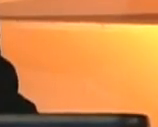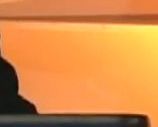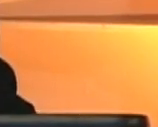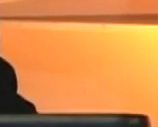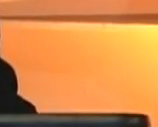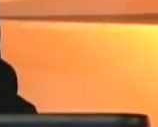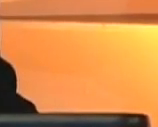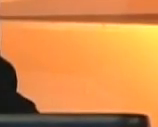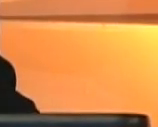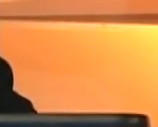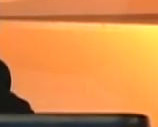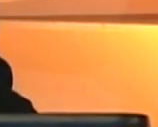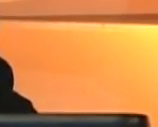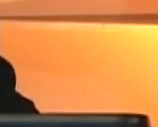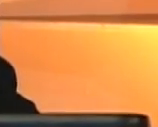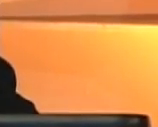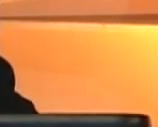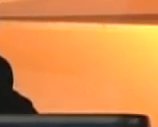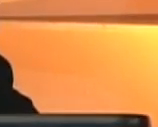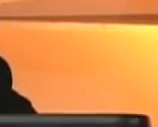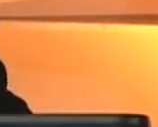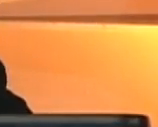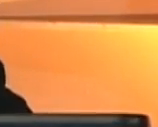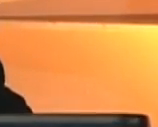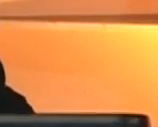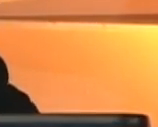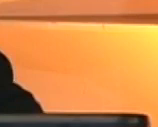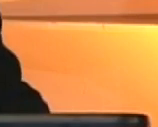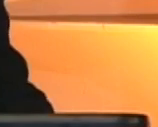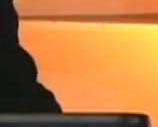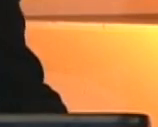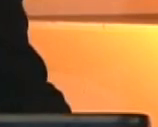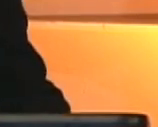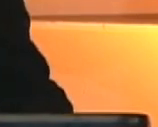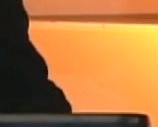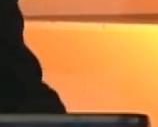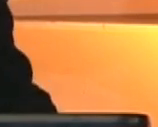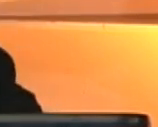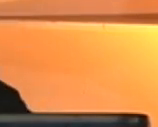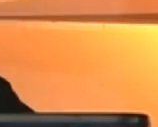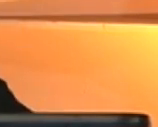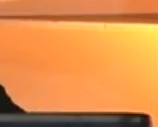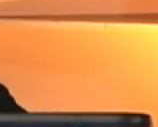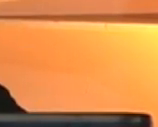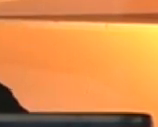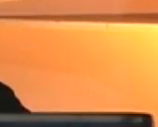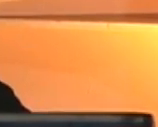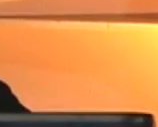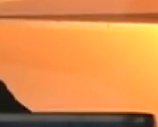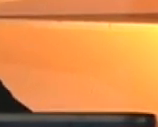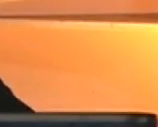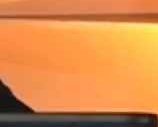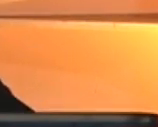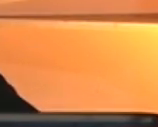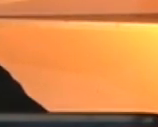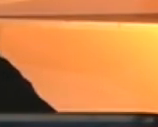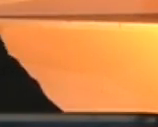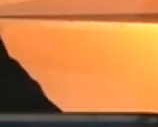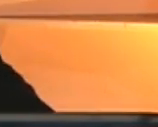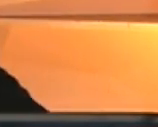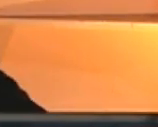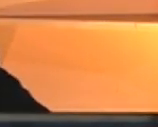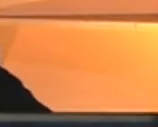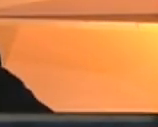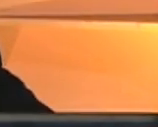solidaridad con profundo amor de luchadores anticapitalistas y antiimperialistas. Un saludo a